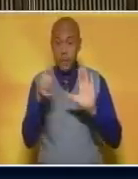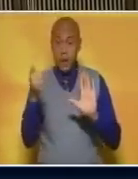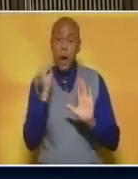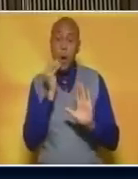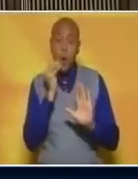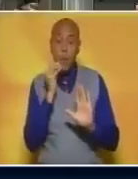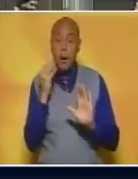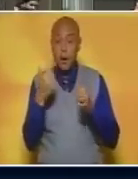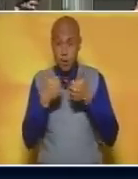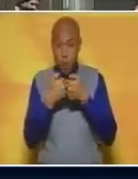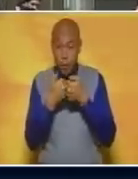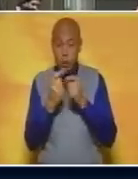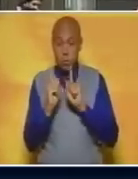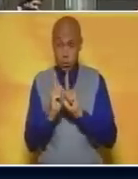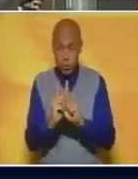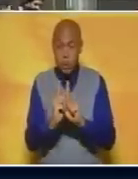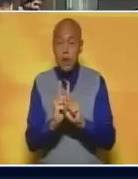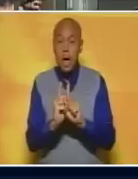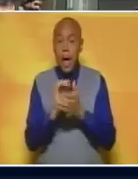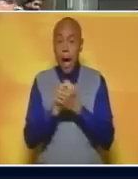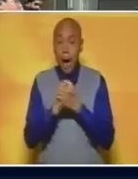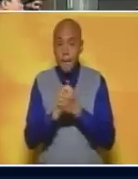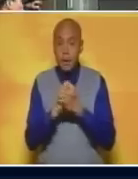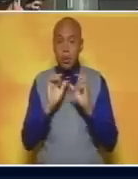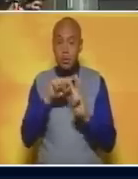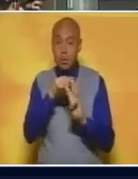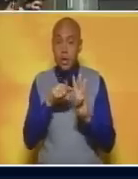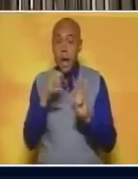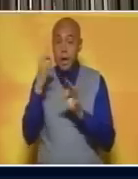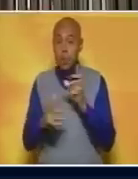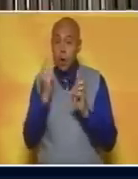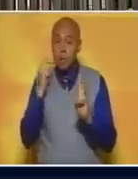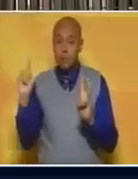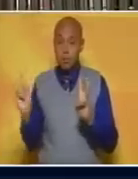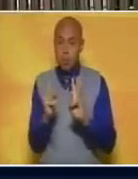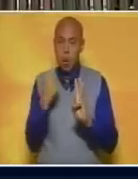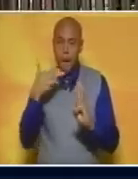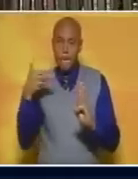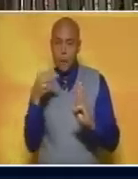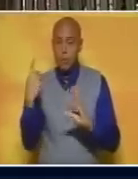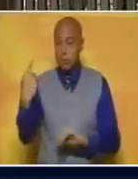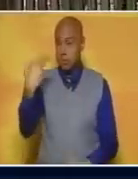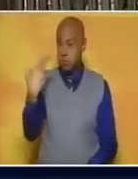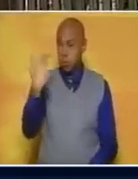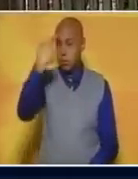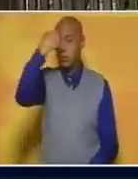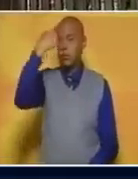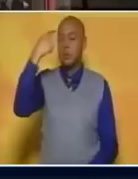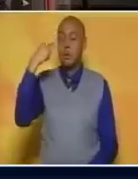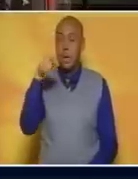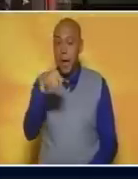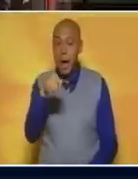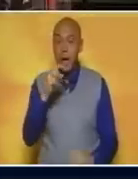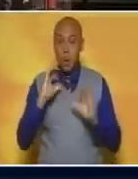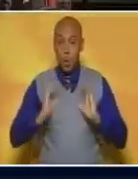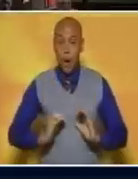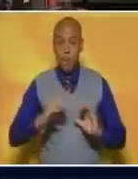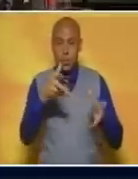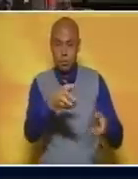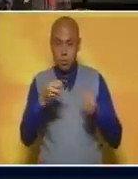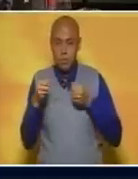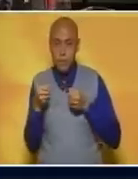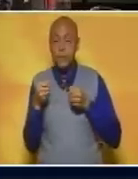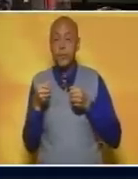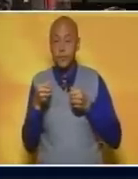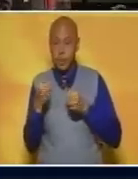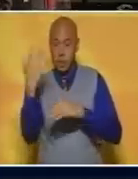de su novio y un amigo cuando recibió un disparo en la cabeza. Posteriormente, los sujetos guardaron el cuerpo del adolescente en una